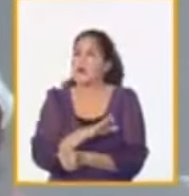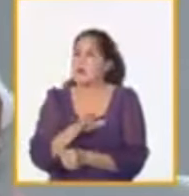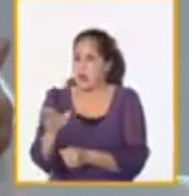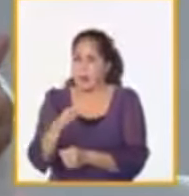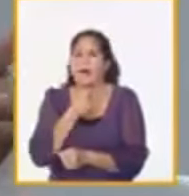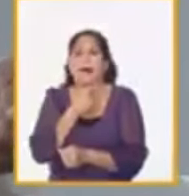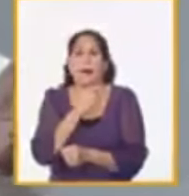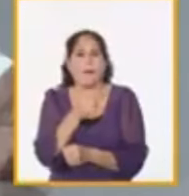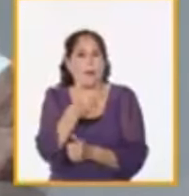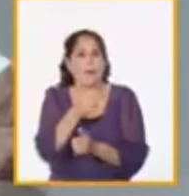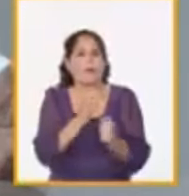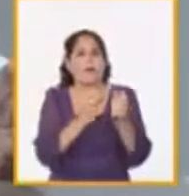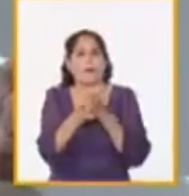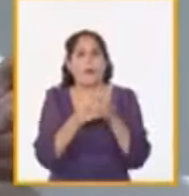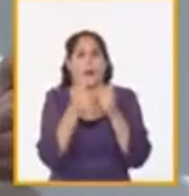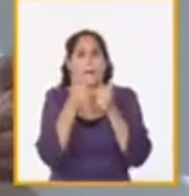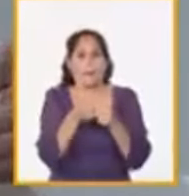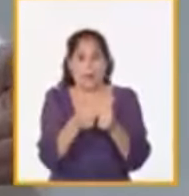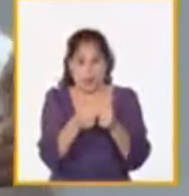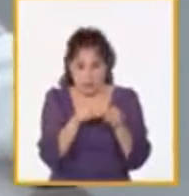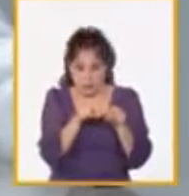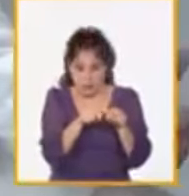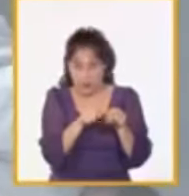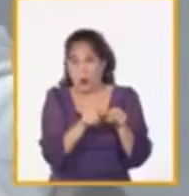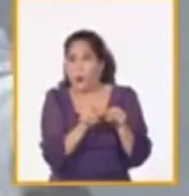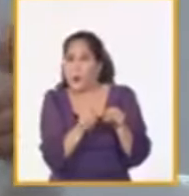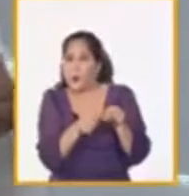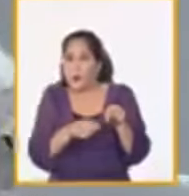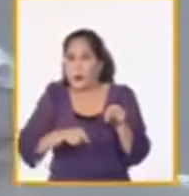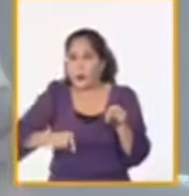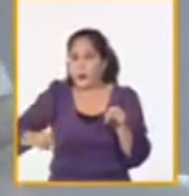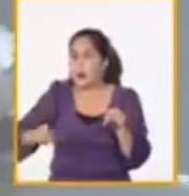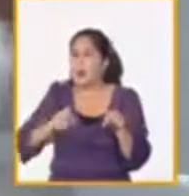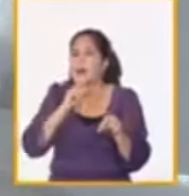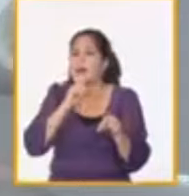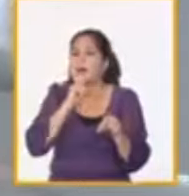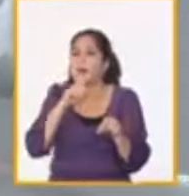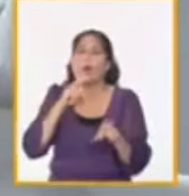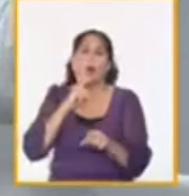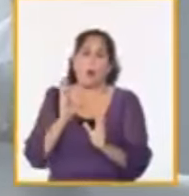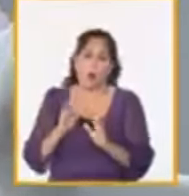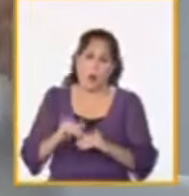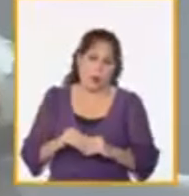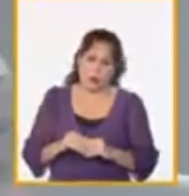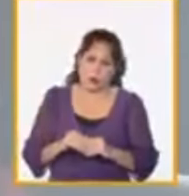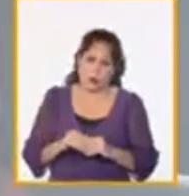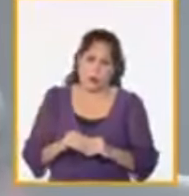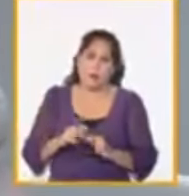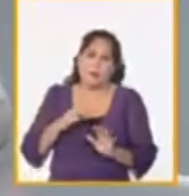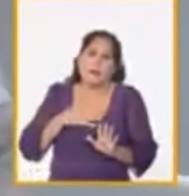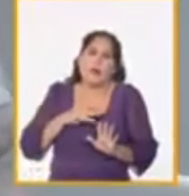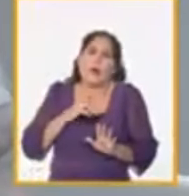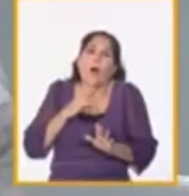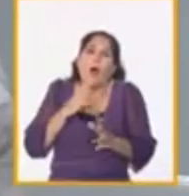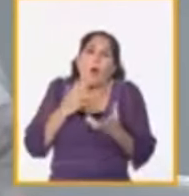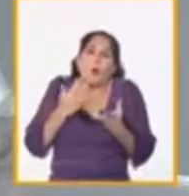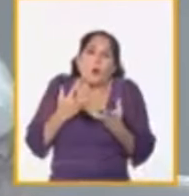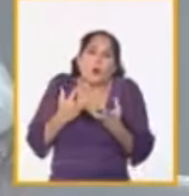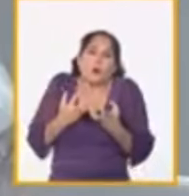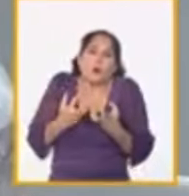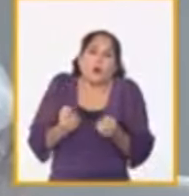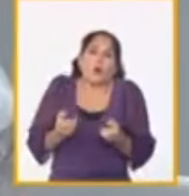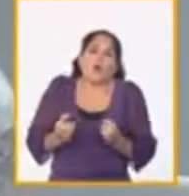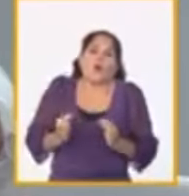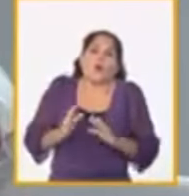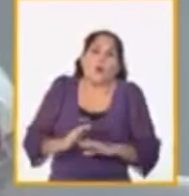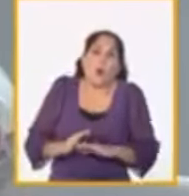funcionan bien como deben funcionar las cosas, no tengamos casi déficit de agua, a no ser una seca muy intensa. Y el